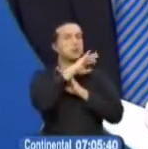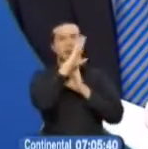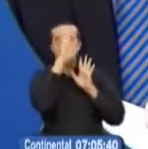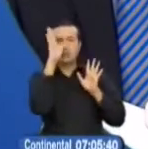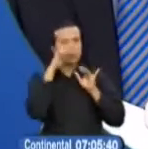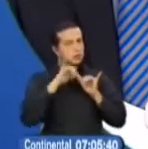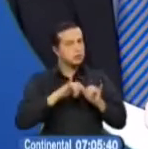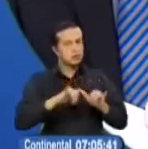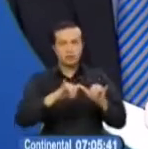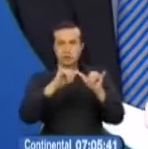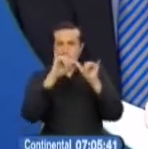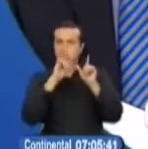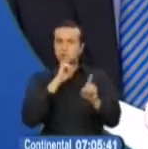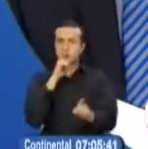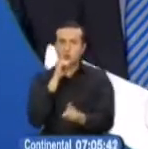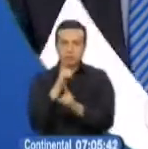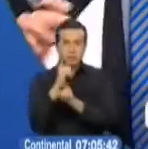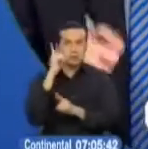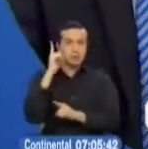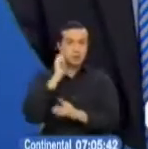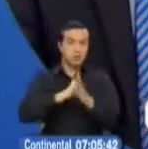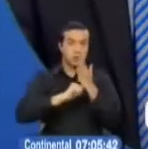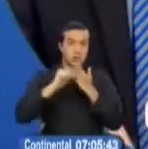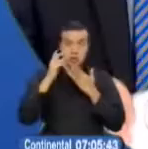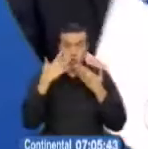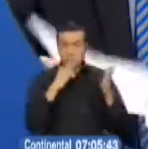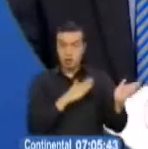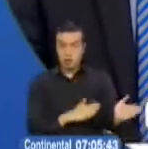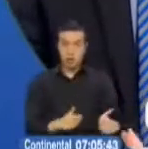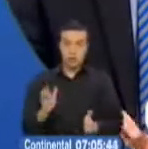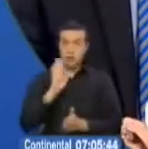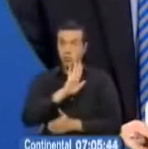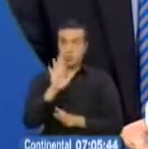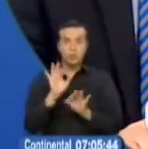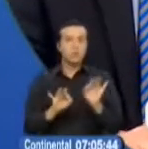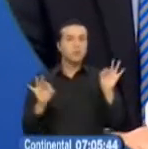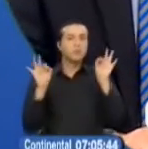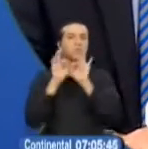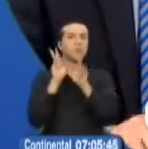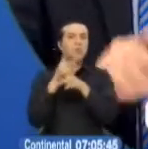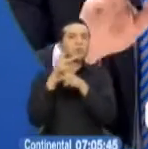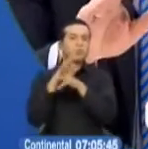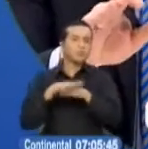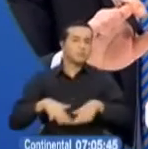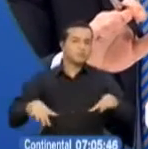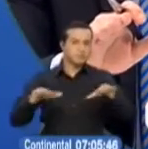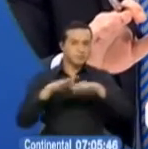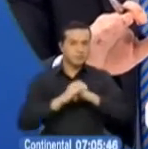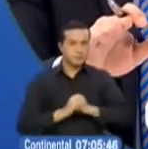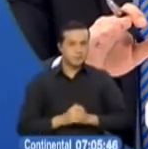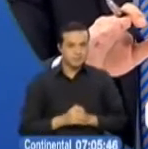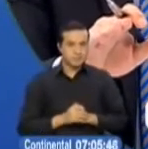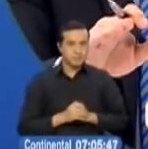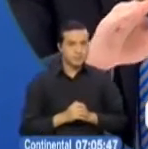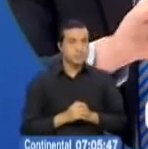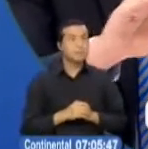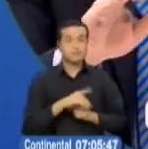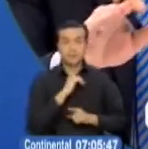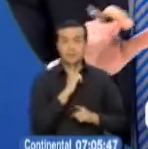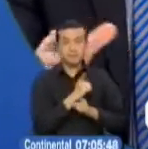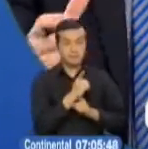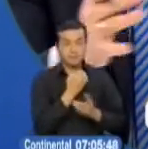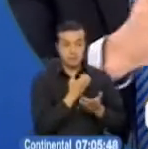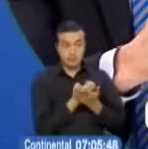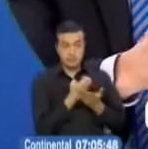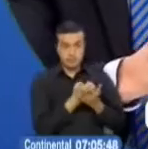de arranque a esta política que el ministerio tiene definida para este sector tan importante de la producción. La necesidad de generar entonces